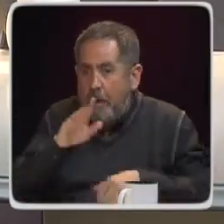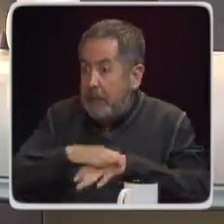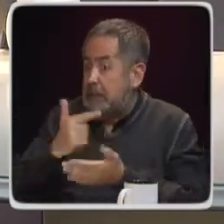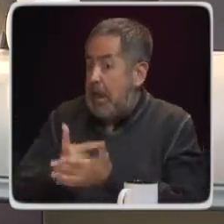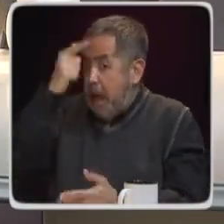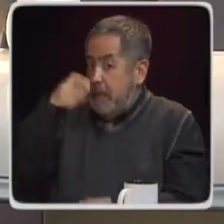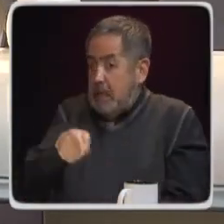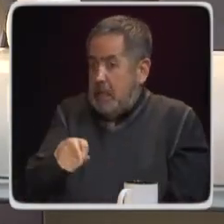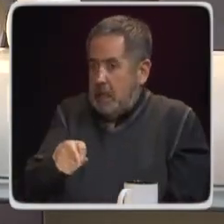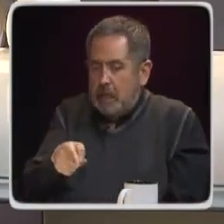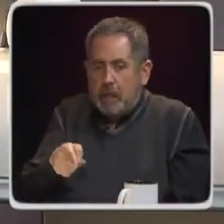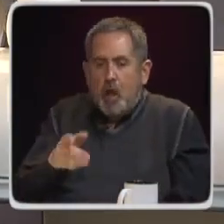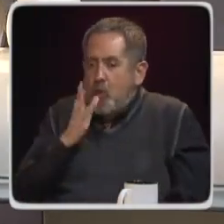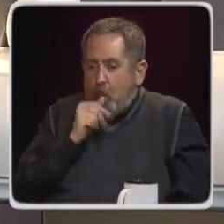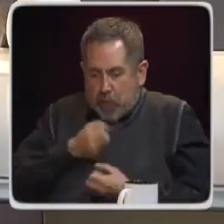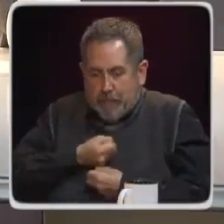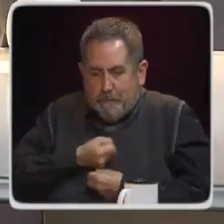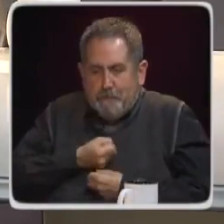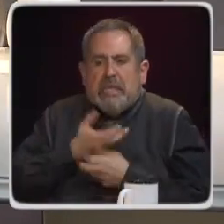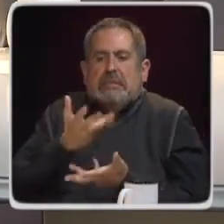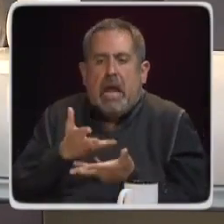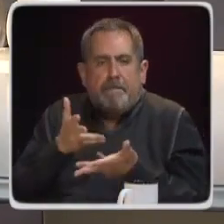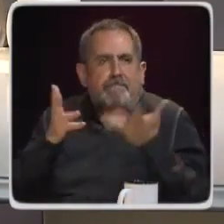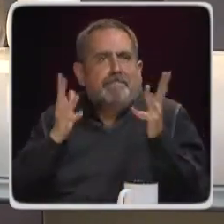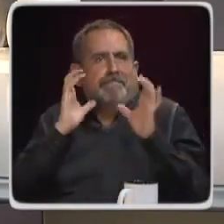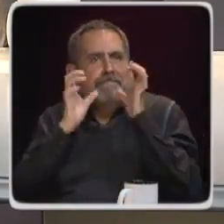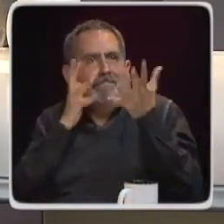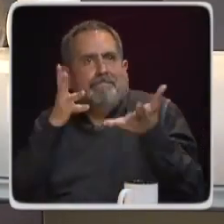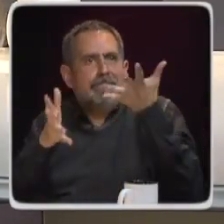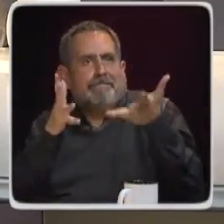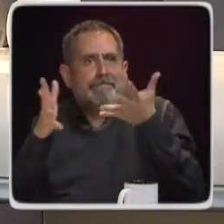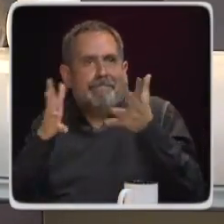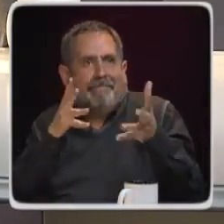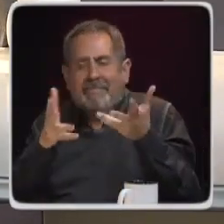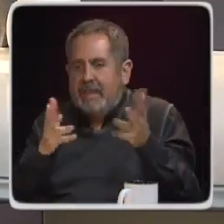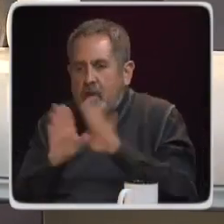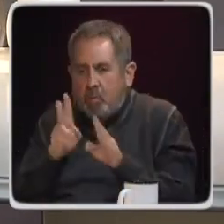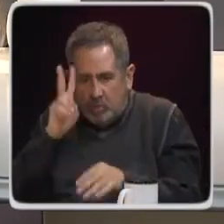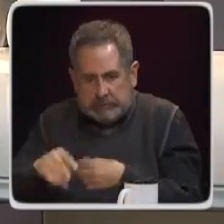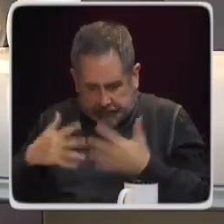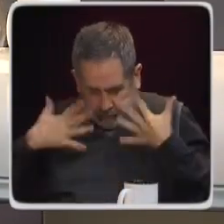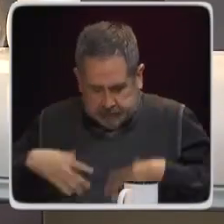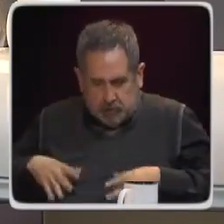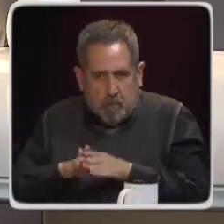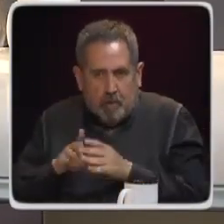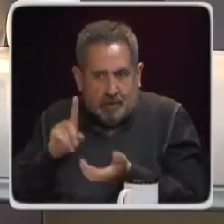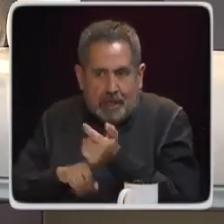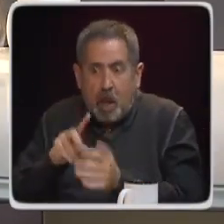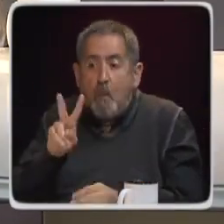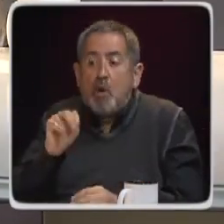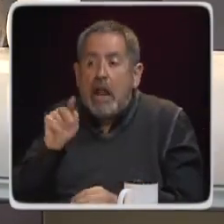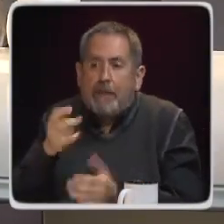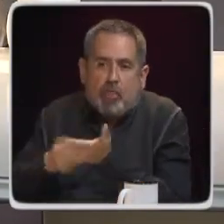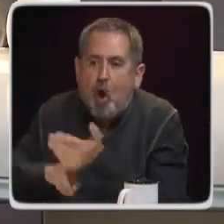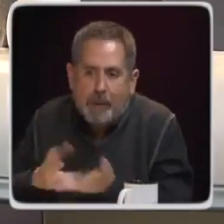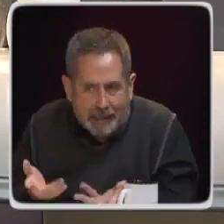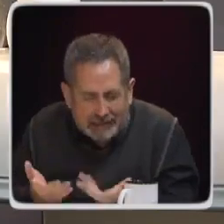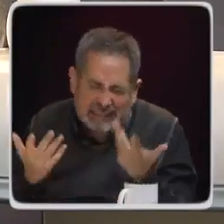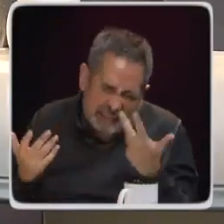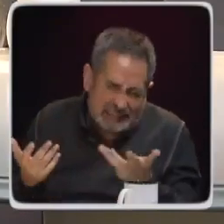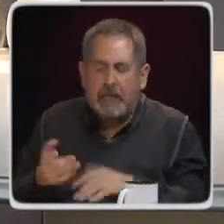país en la enseñanza de la lengua de señas? Incluso no sé si haya estándares